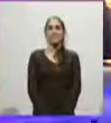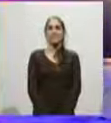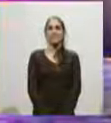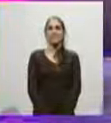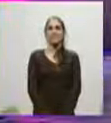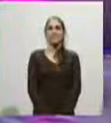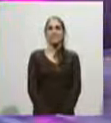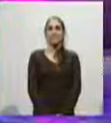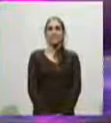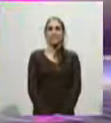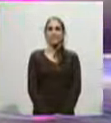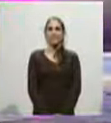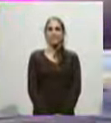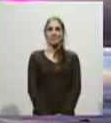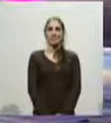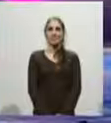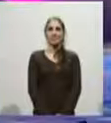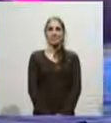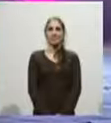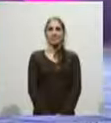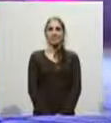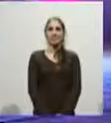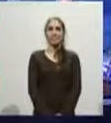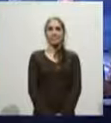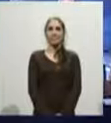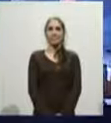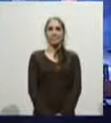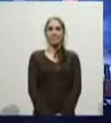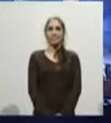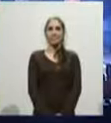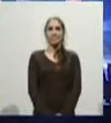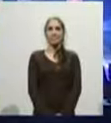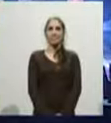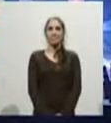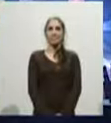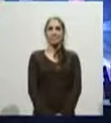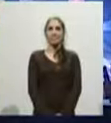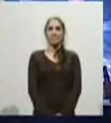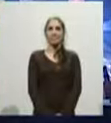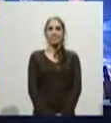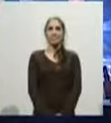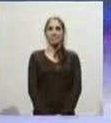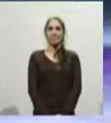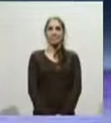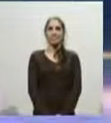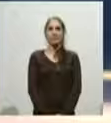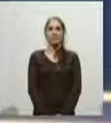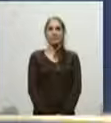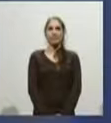Voy a planear una invasión abre